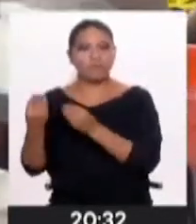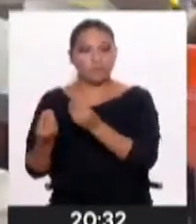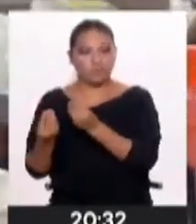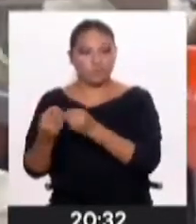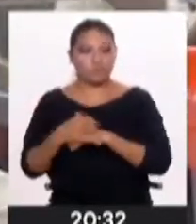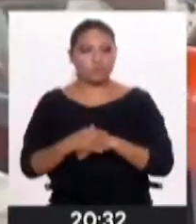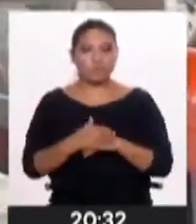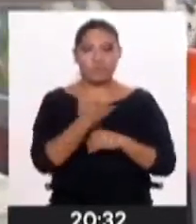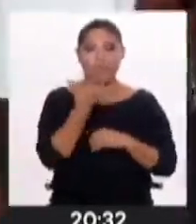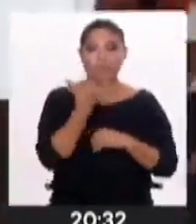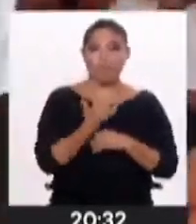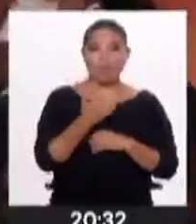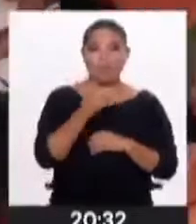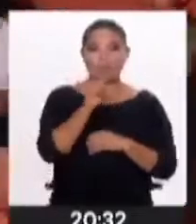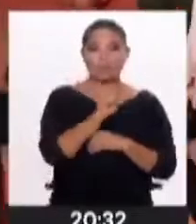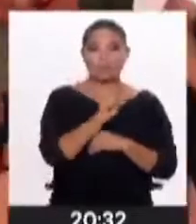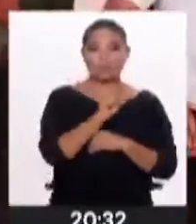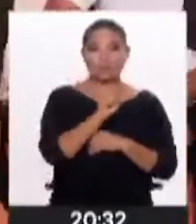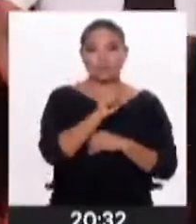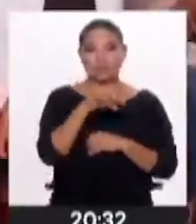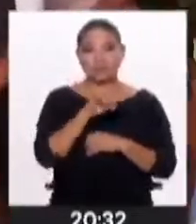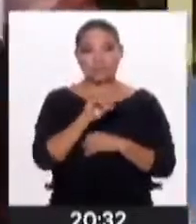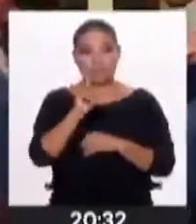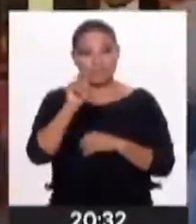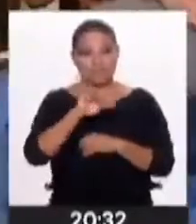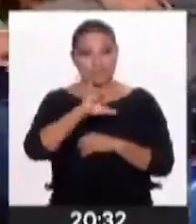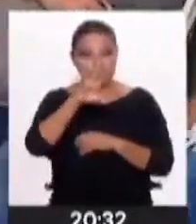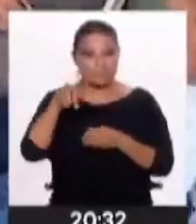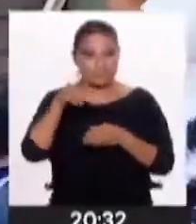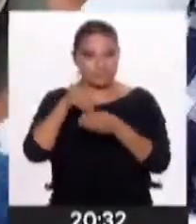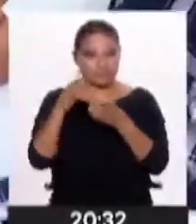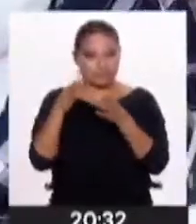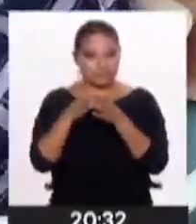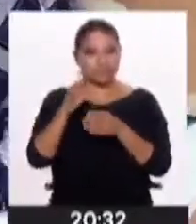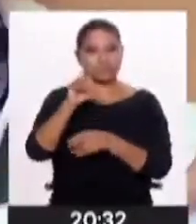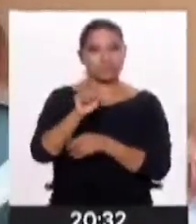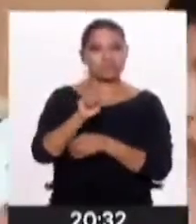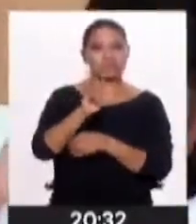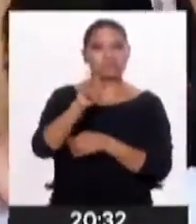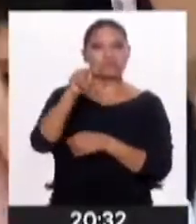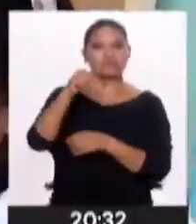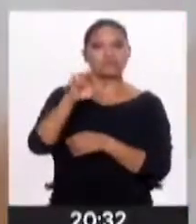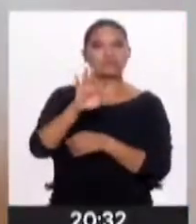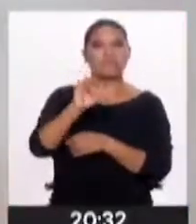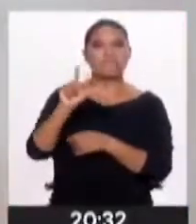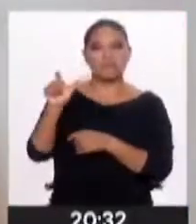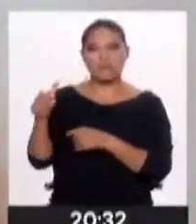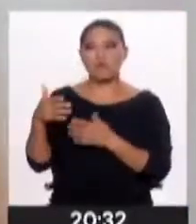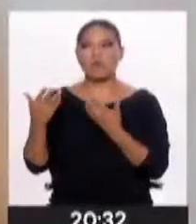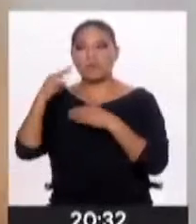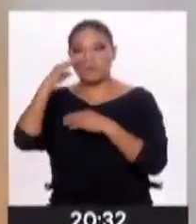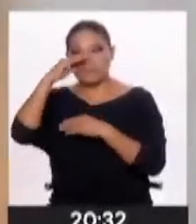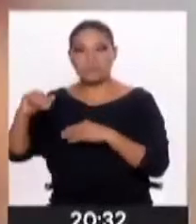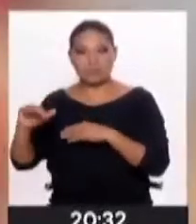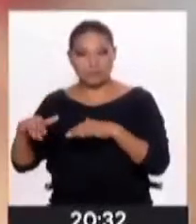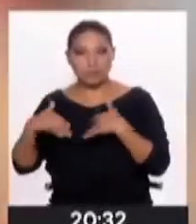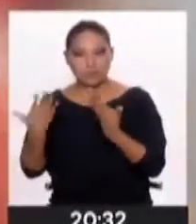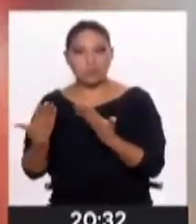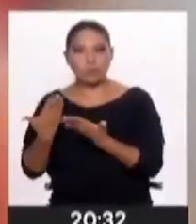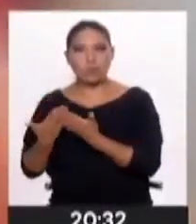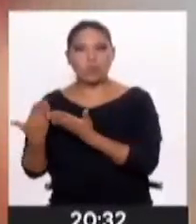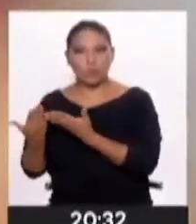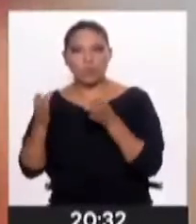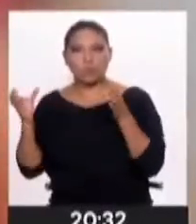la Superintendencia Nacional de Fiscalización Laboral, SUNAFIL, al respecto? Nuestro Estado entiende